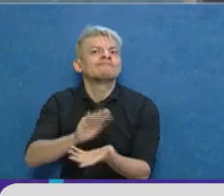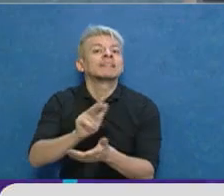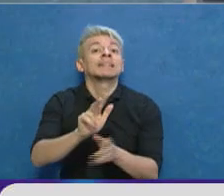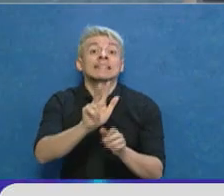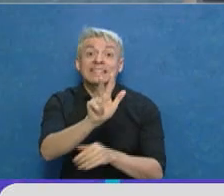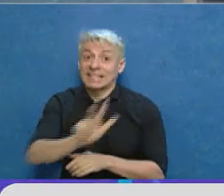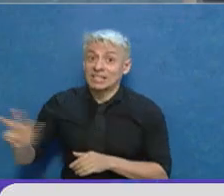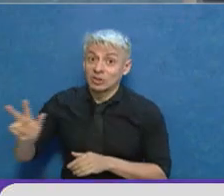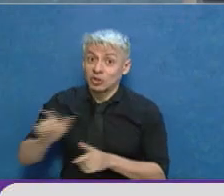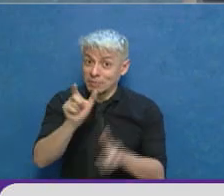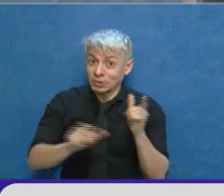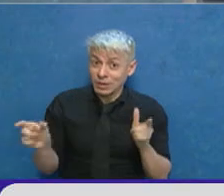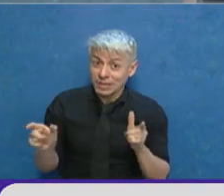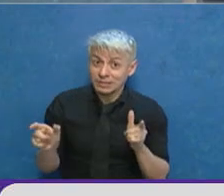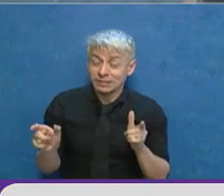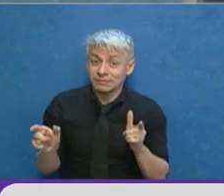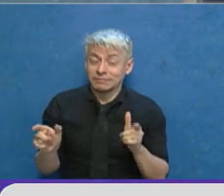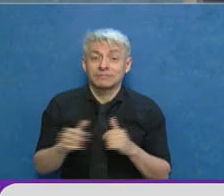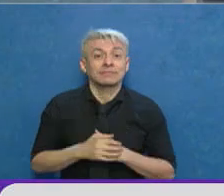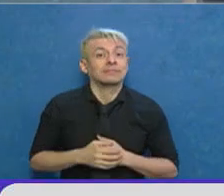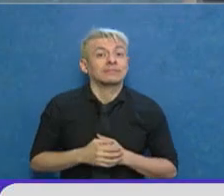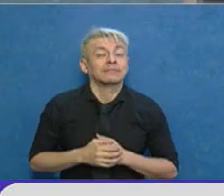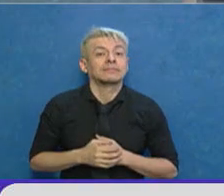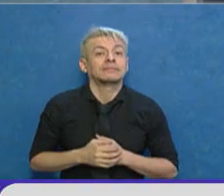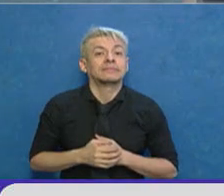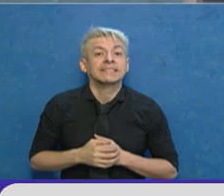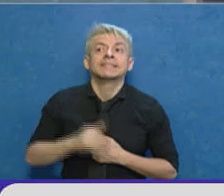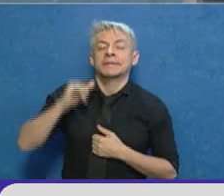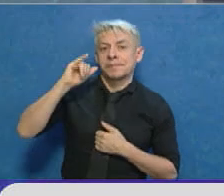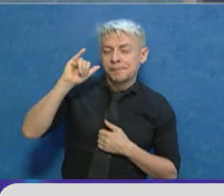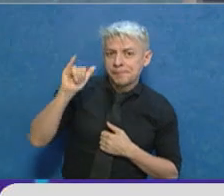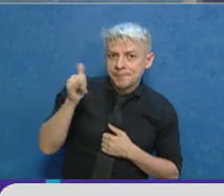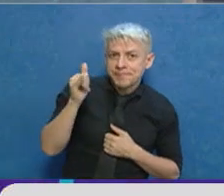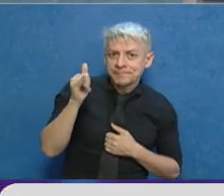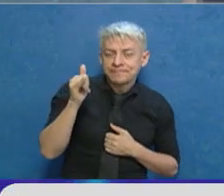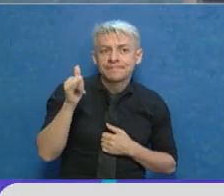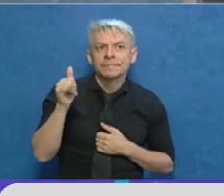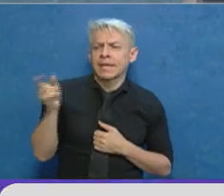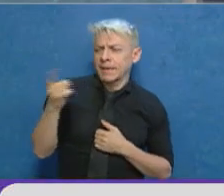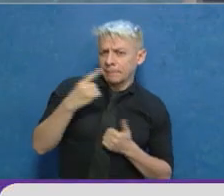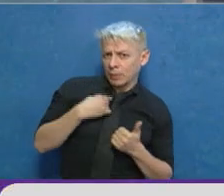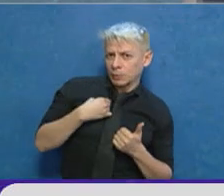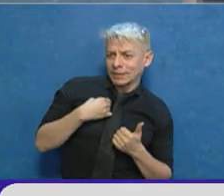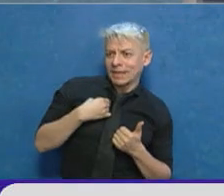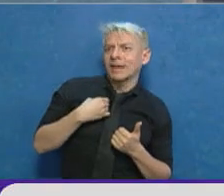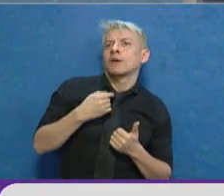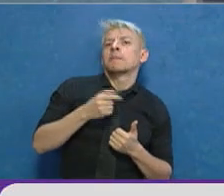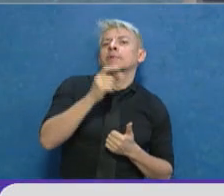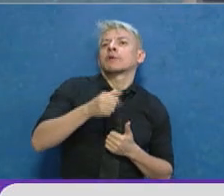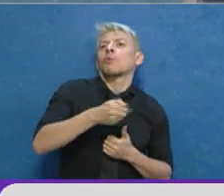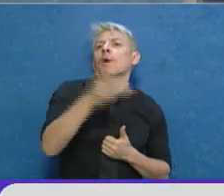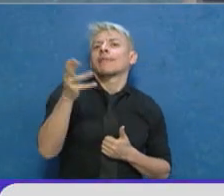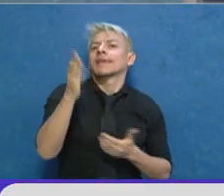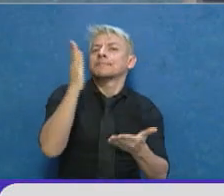mendocinos aproximadamente para hablar de estadísticas? Sí. Claro, usted me pregunta cuántas personas